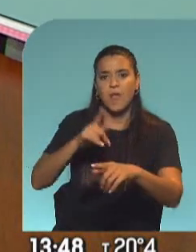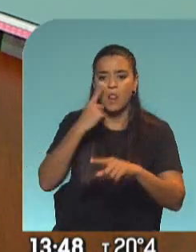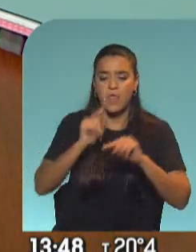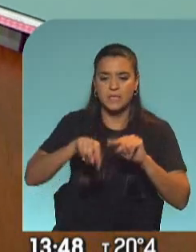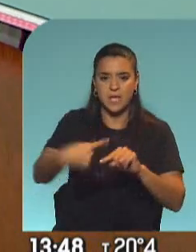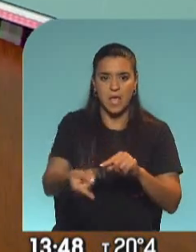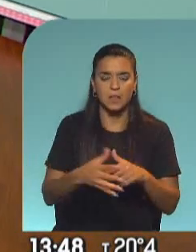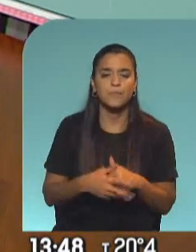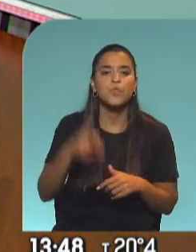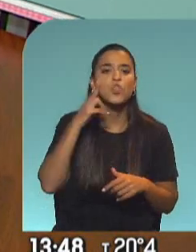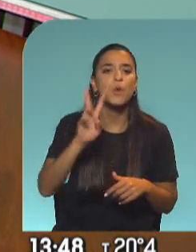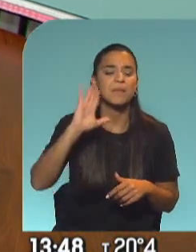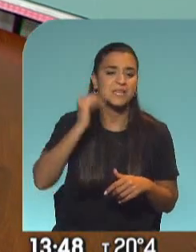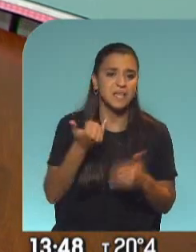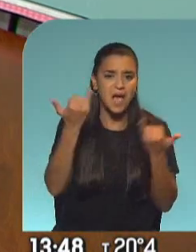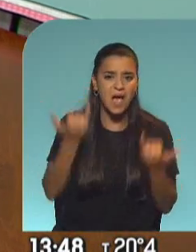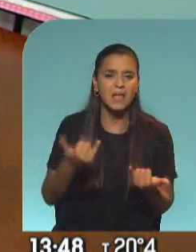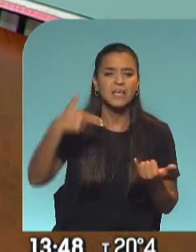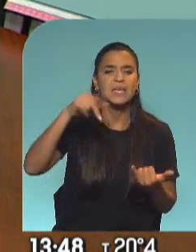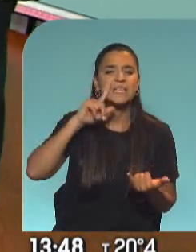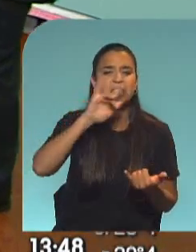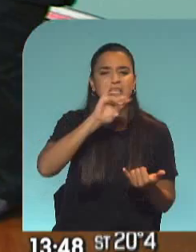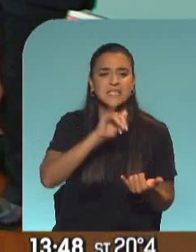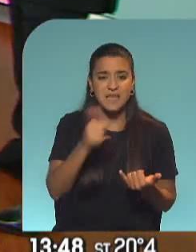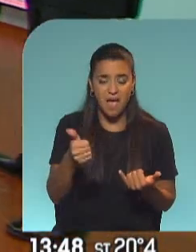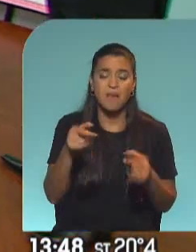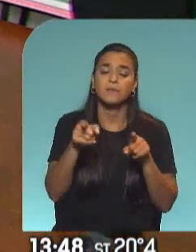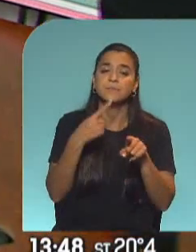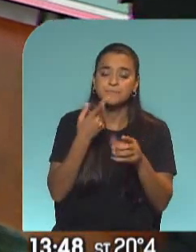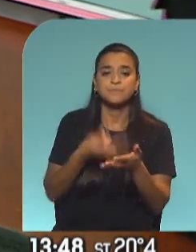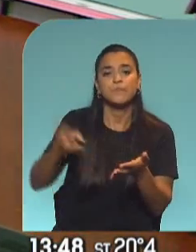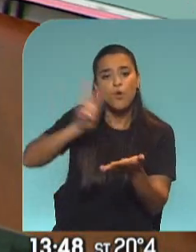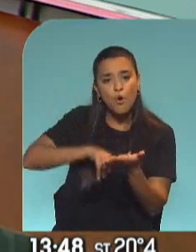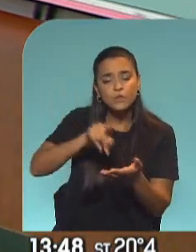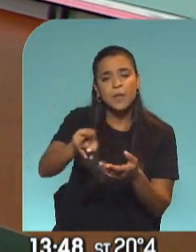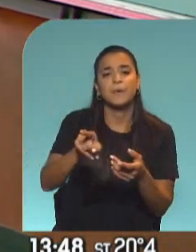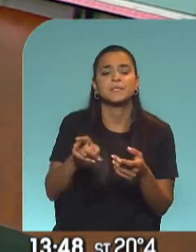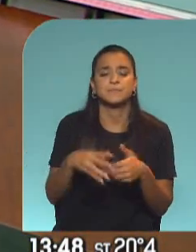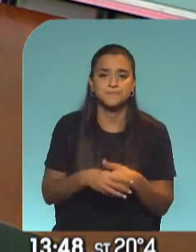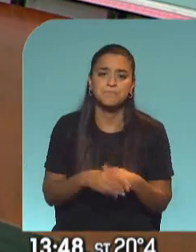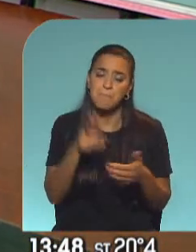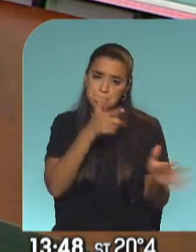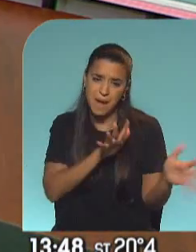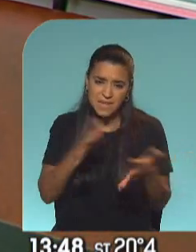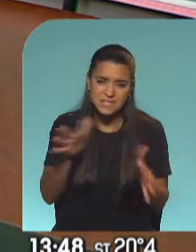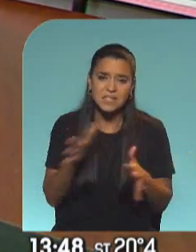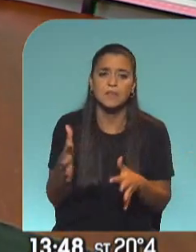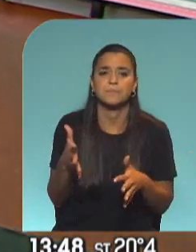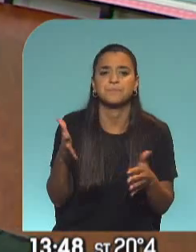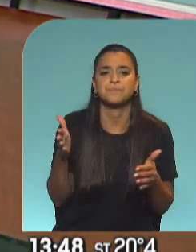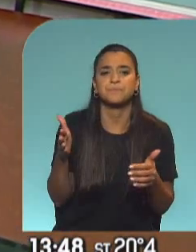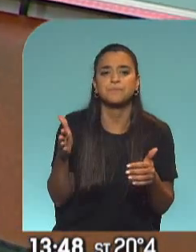¿no? Y en 2016 tenemos a Niza, escenario donde se repite este año una situación similar, en este caso con